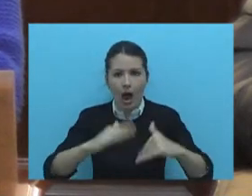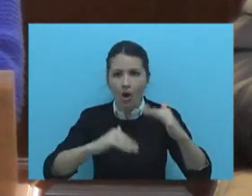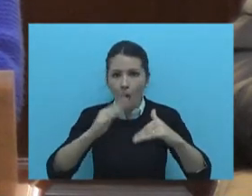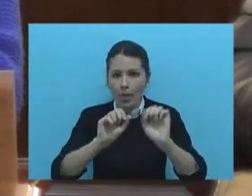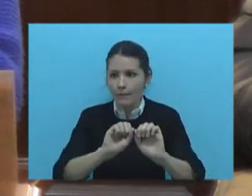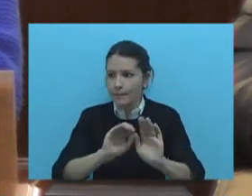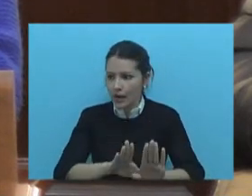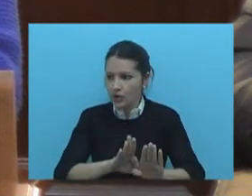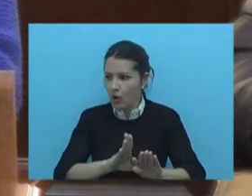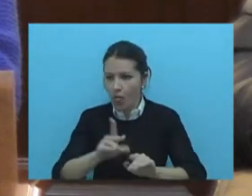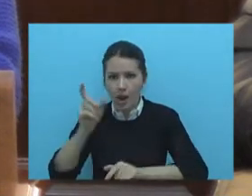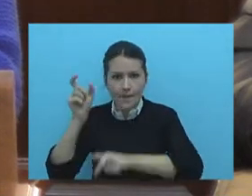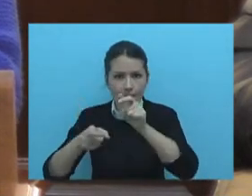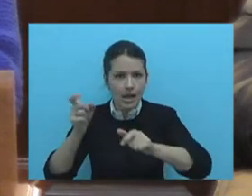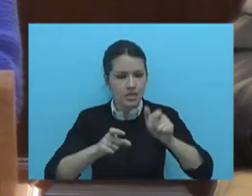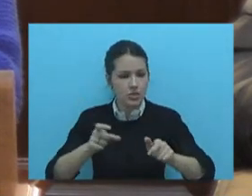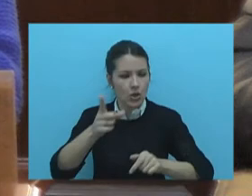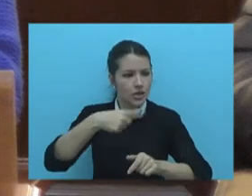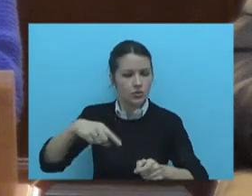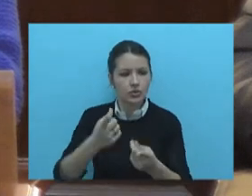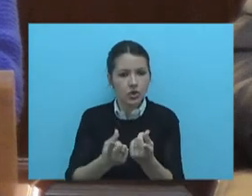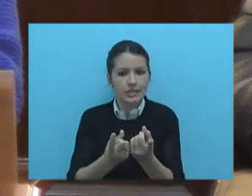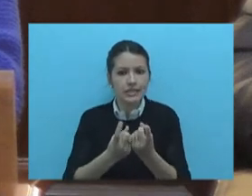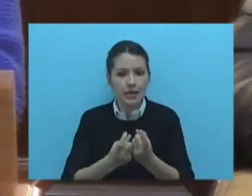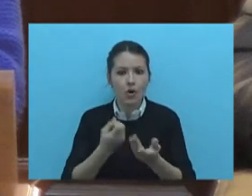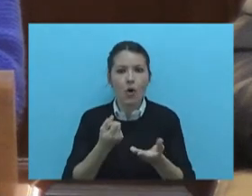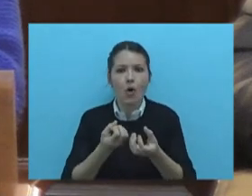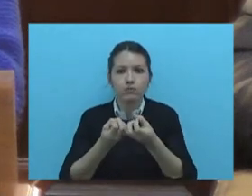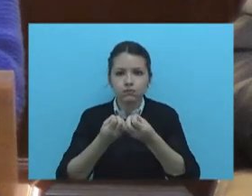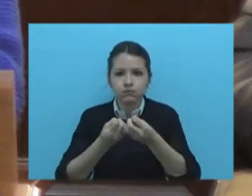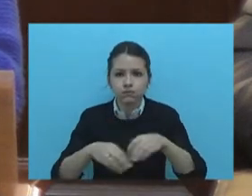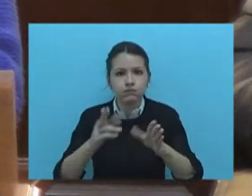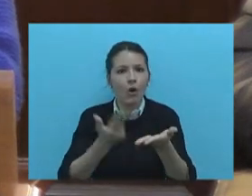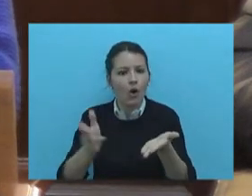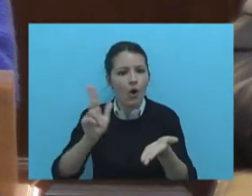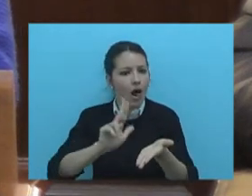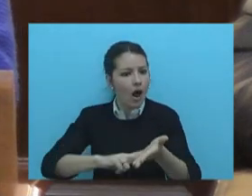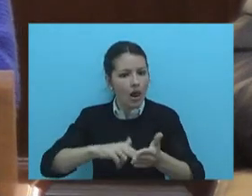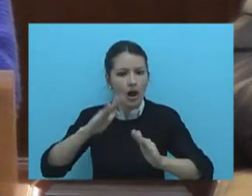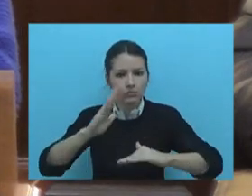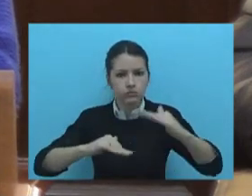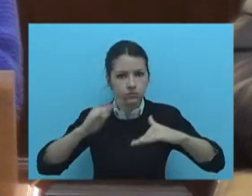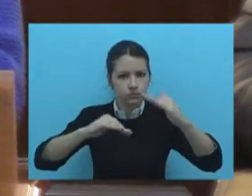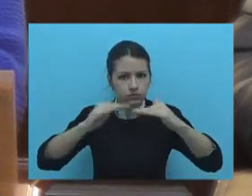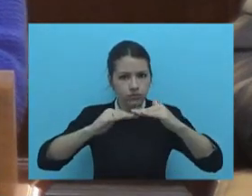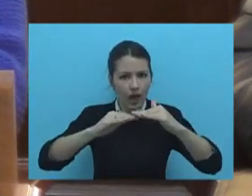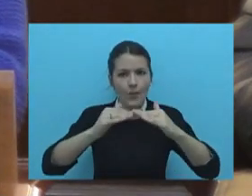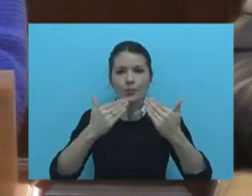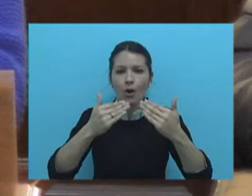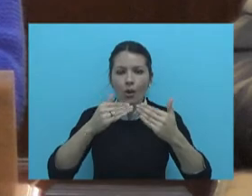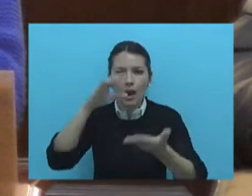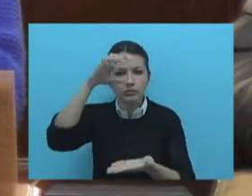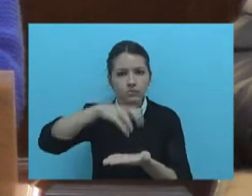necesitamos que se vuelva a reincorporar la construcción del Hospital Nodal